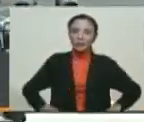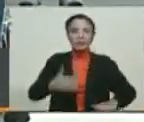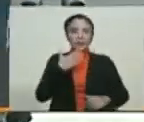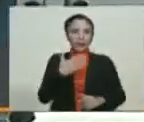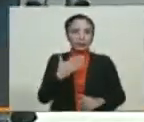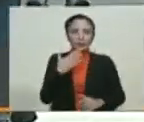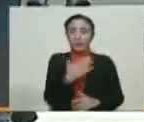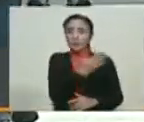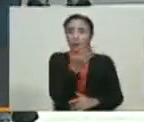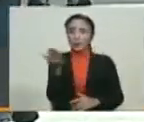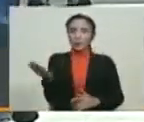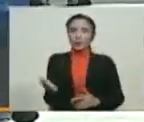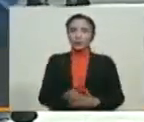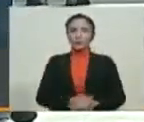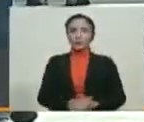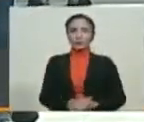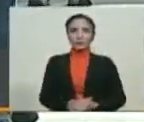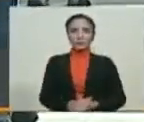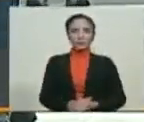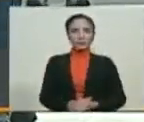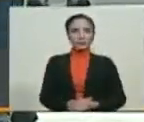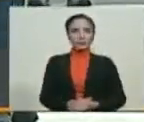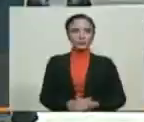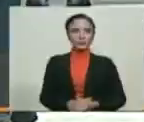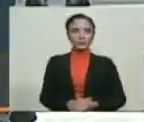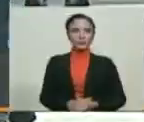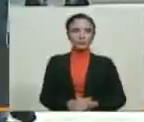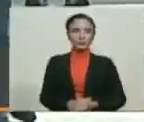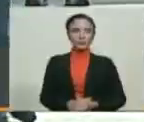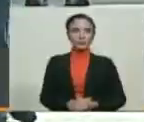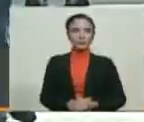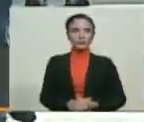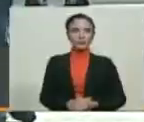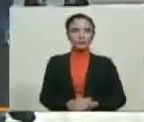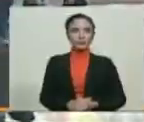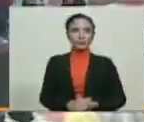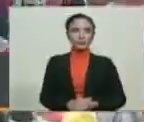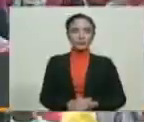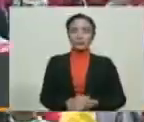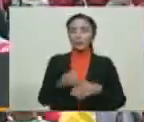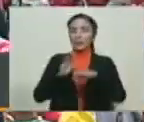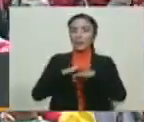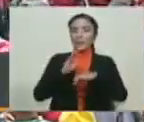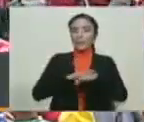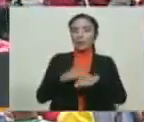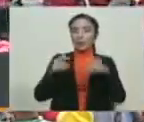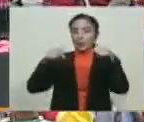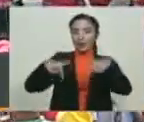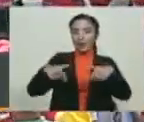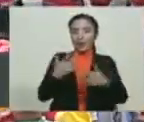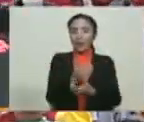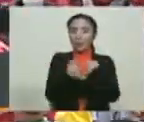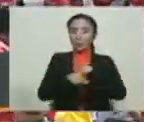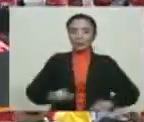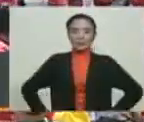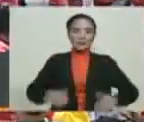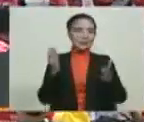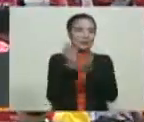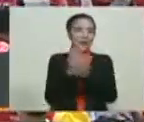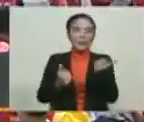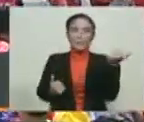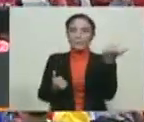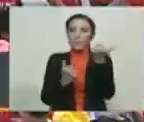quiero agradecerles a ustedes porque portuguesa siempre me ha dado su apoyo